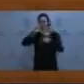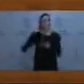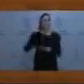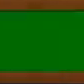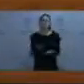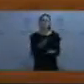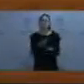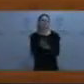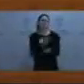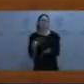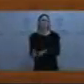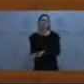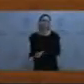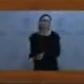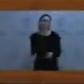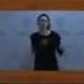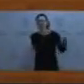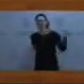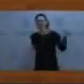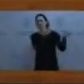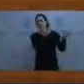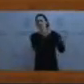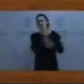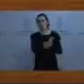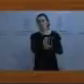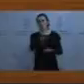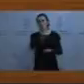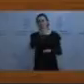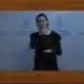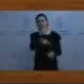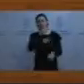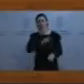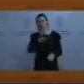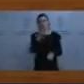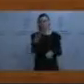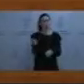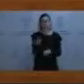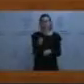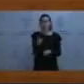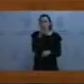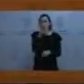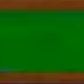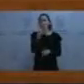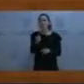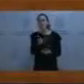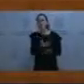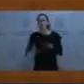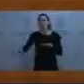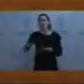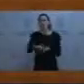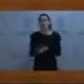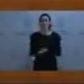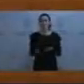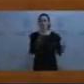tienen la intención de irse. Dice el señor consejero que no, que en realidad piden el traslado en broma, ¿no? Porque luego se van a